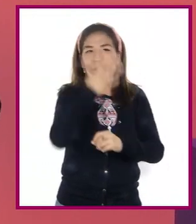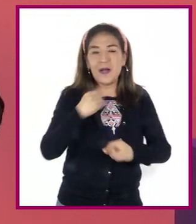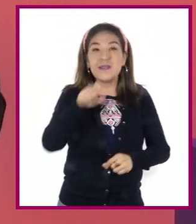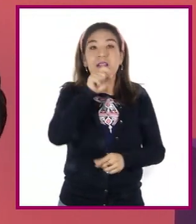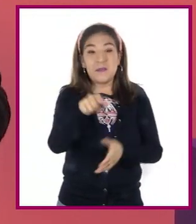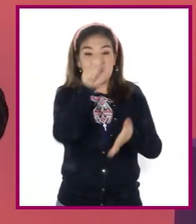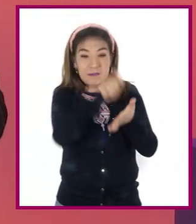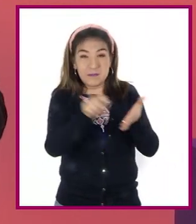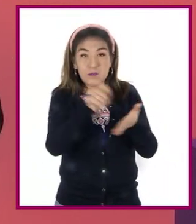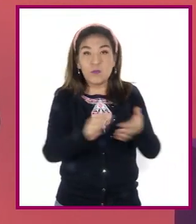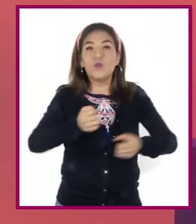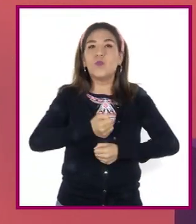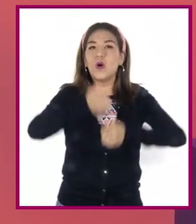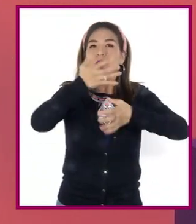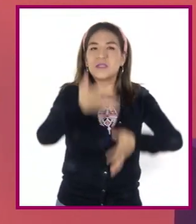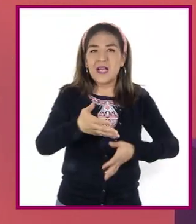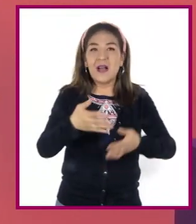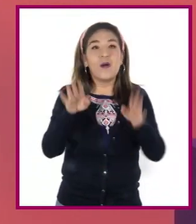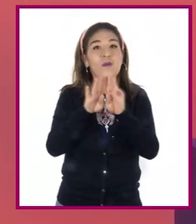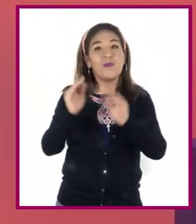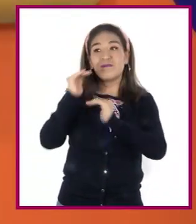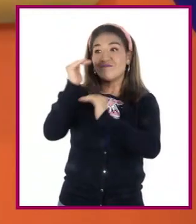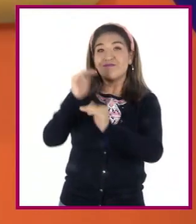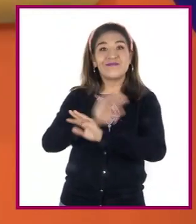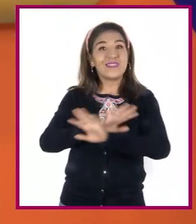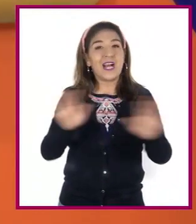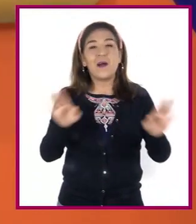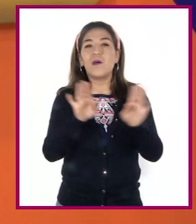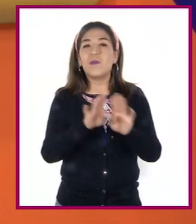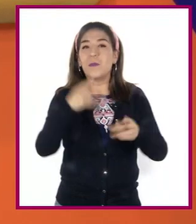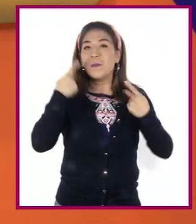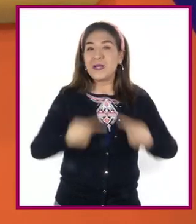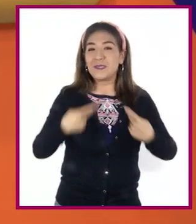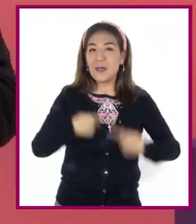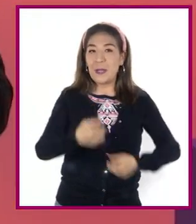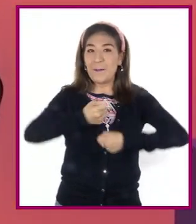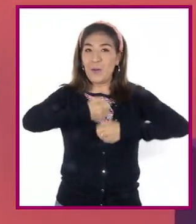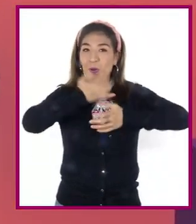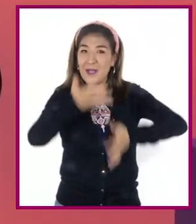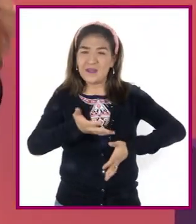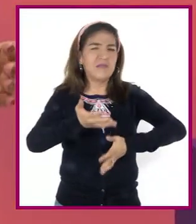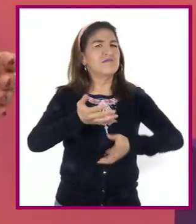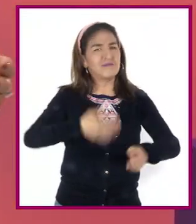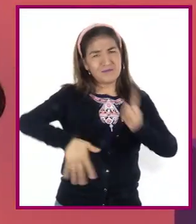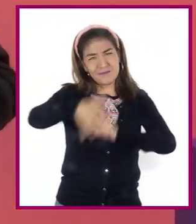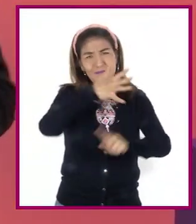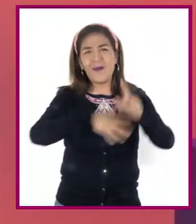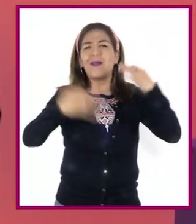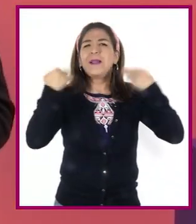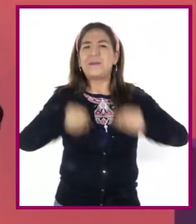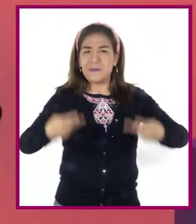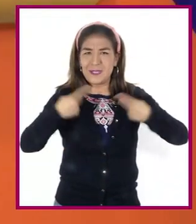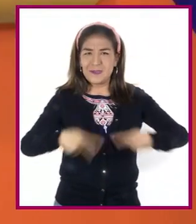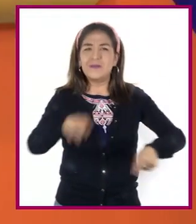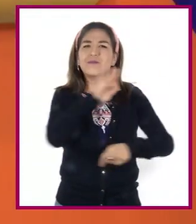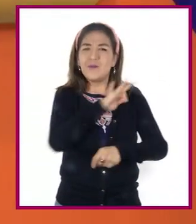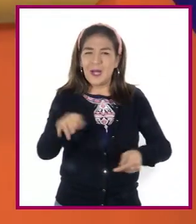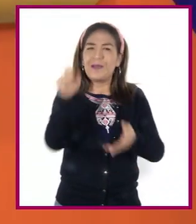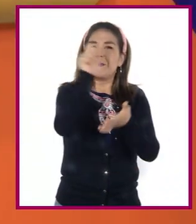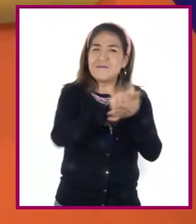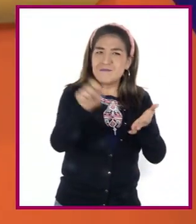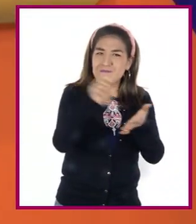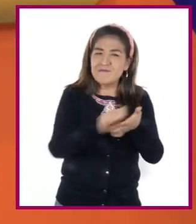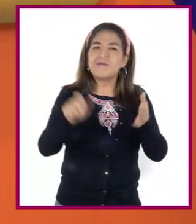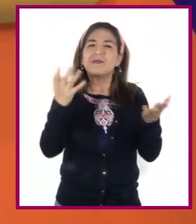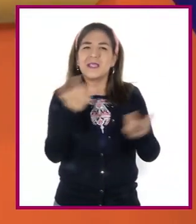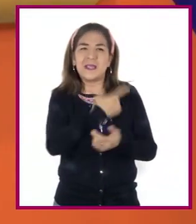escritura de la poesía no está limitada a quienes se llaman a sí mismos poetas, sino a todos los que hablamos y escribimos.